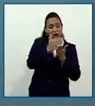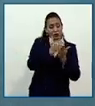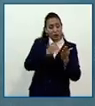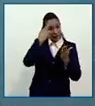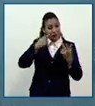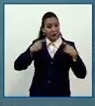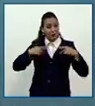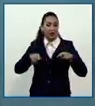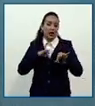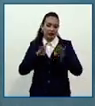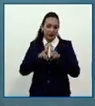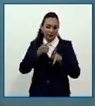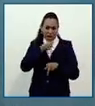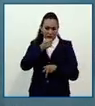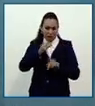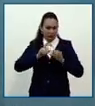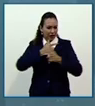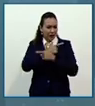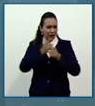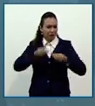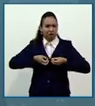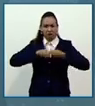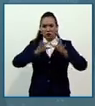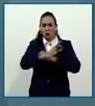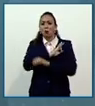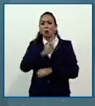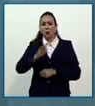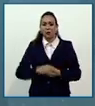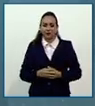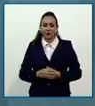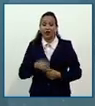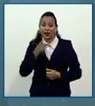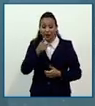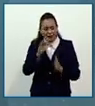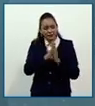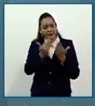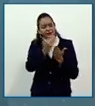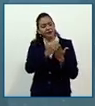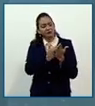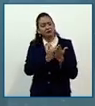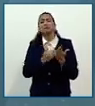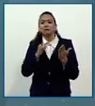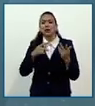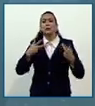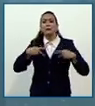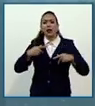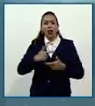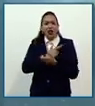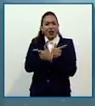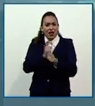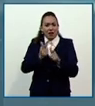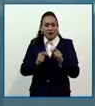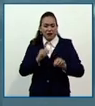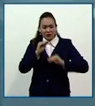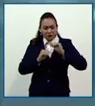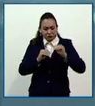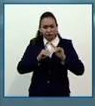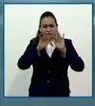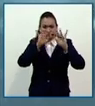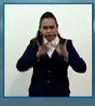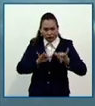derecho. Recopila las sentencias relativas al ejercicio de la libertad de expresión en la prensa escrita, en el espectro